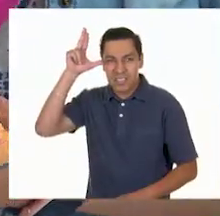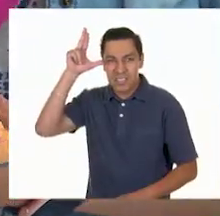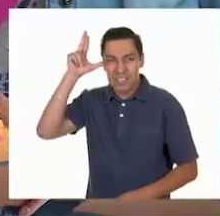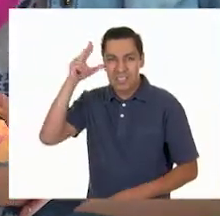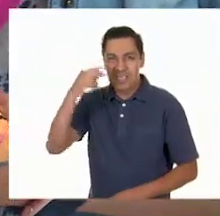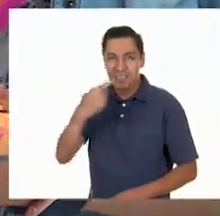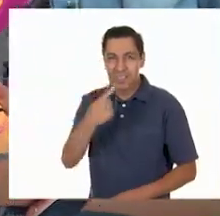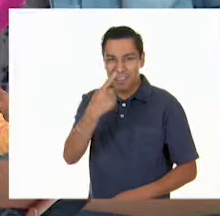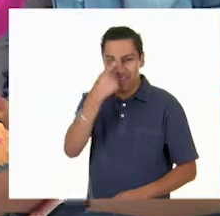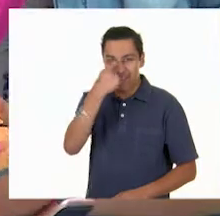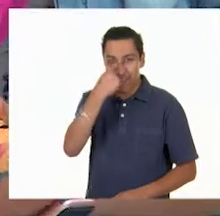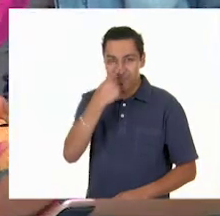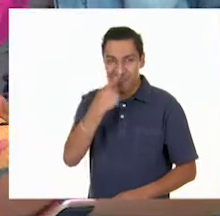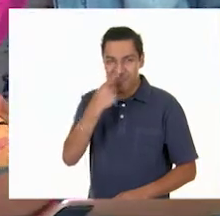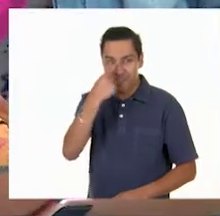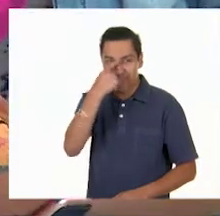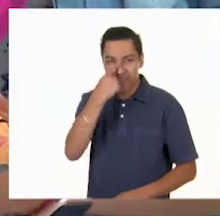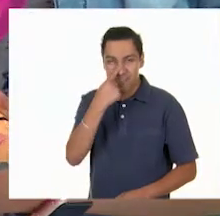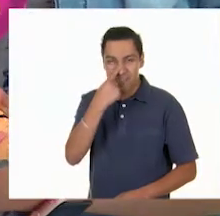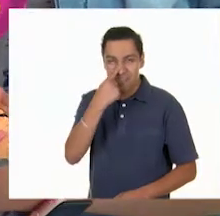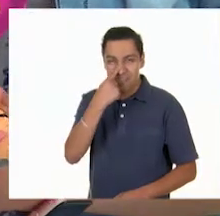su nariz bebé